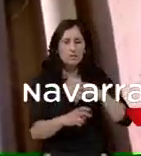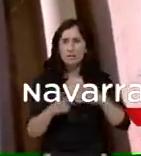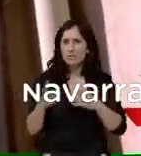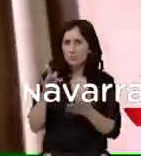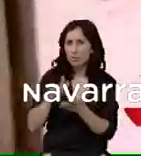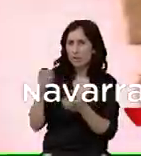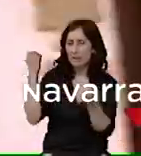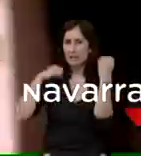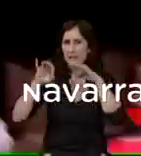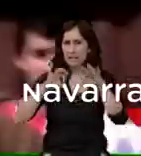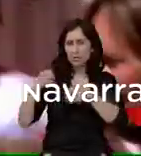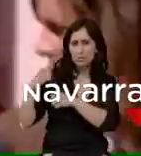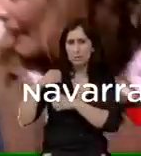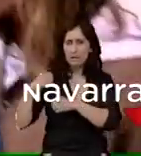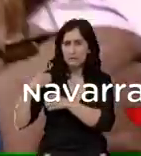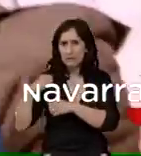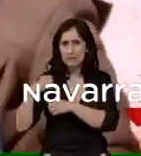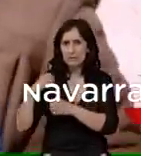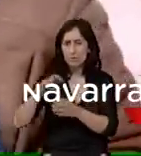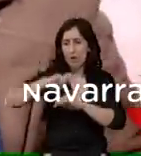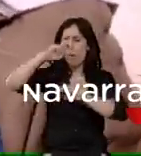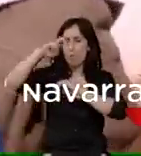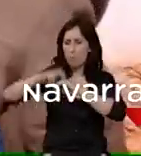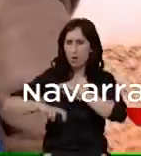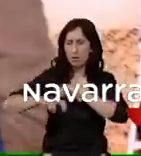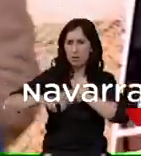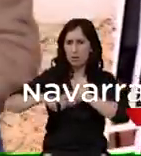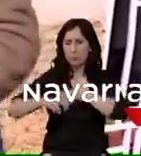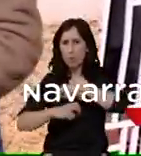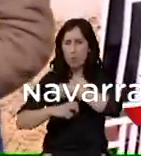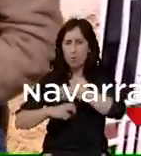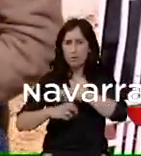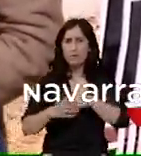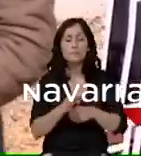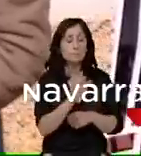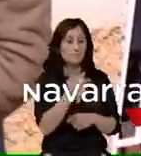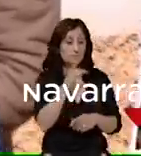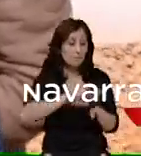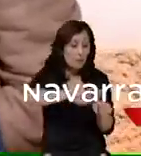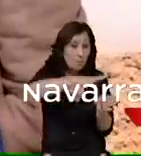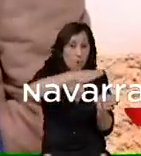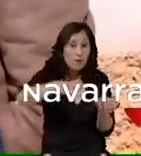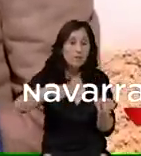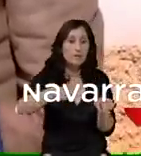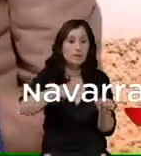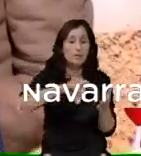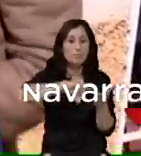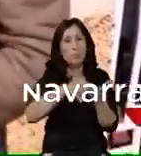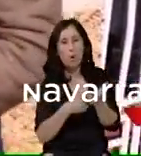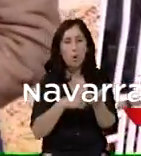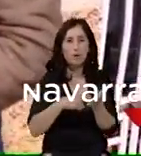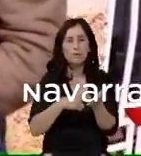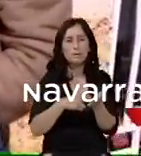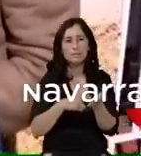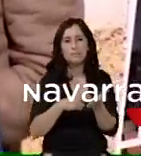representación en Semana Santa? ¿Y al caer te torciste con el bordillo? Sí, eso me dijeron. Que caí mal y